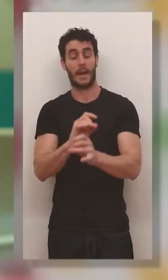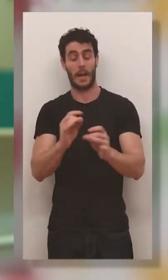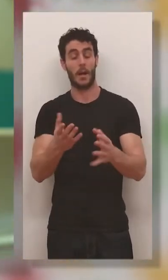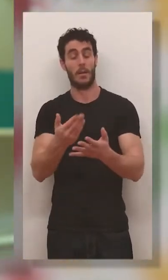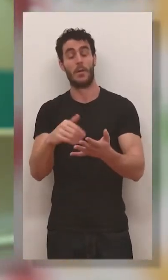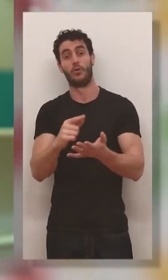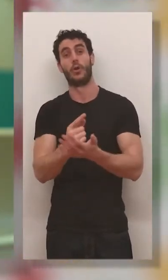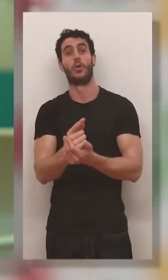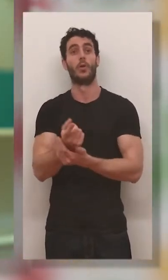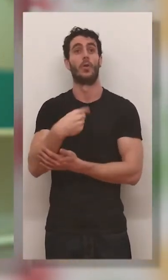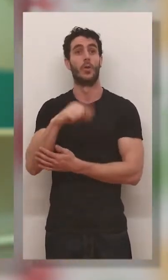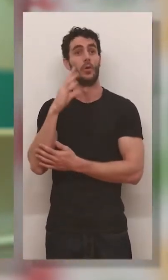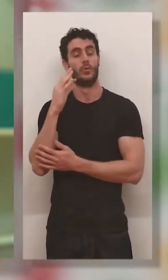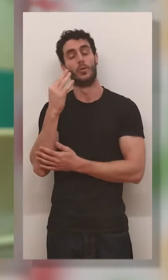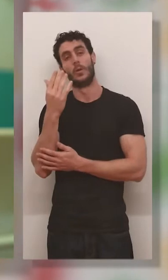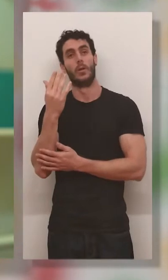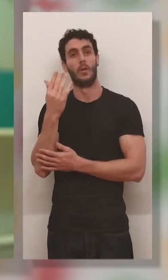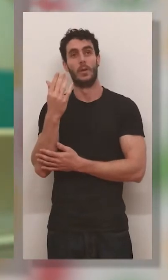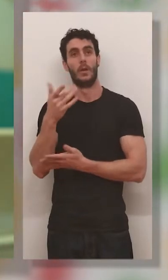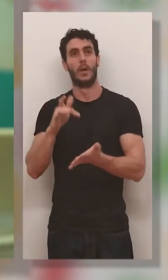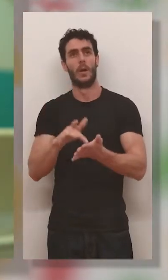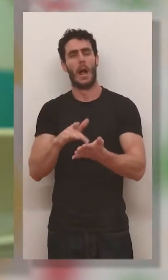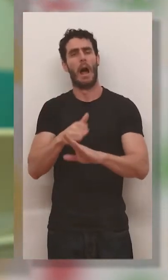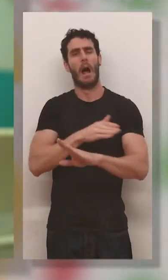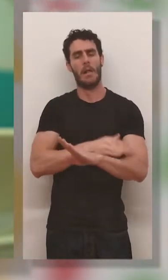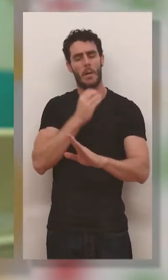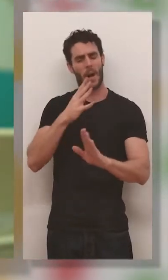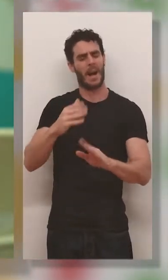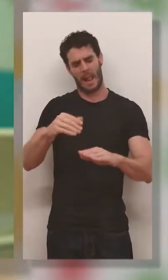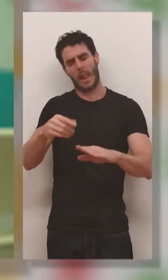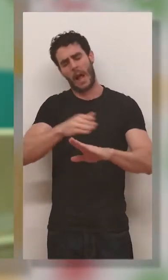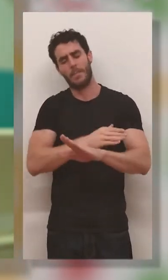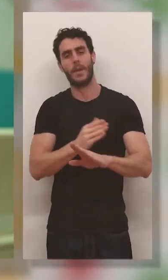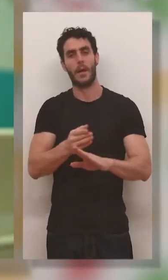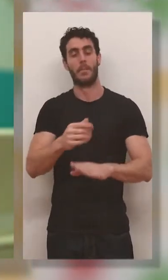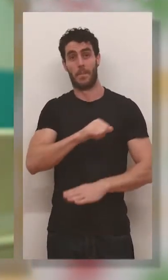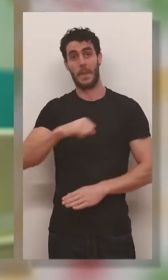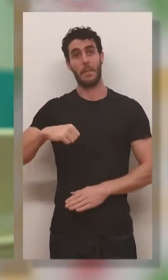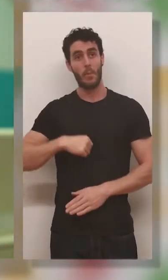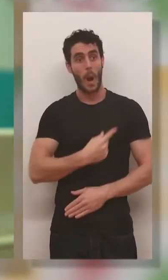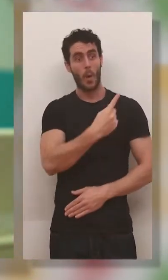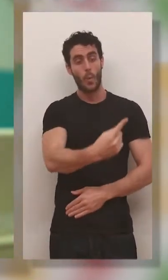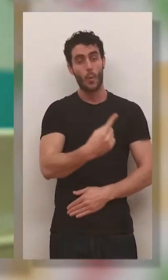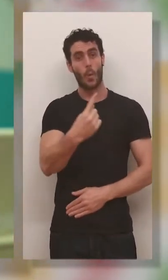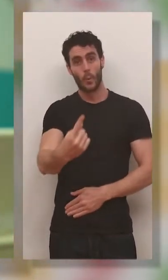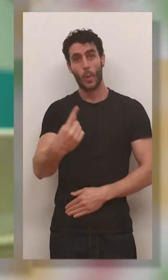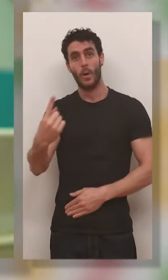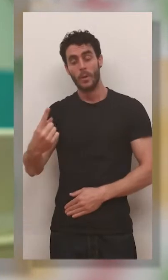tocamos, las amigas que se apuntaron antes, que te he dicho antes, tocaron individual cada una